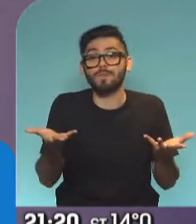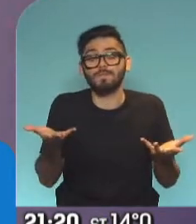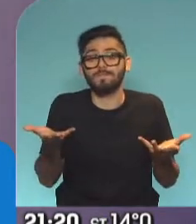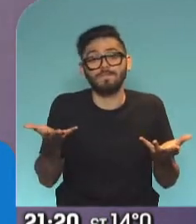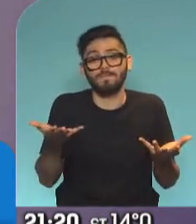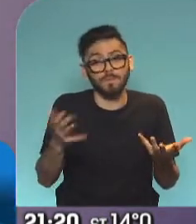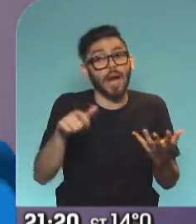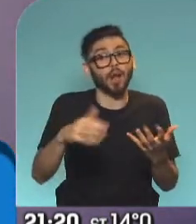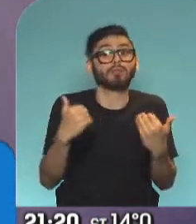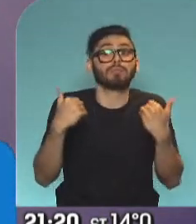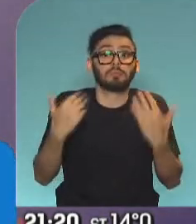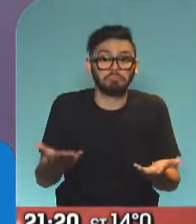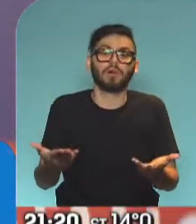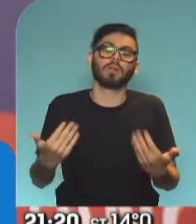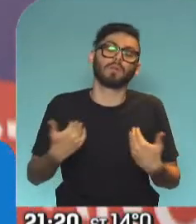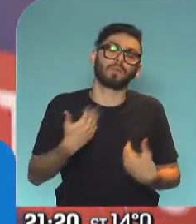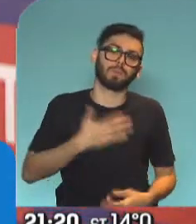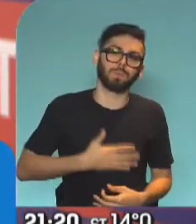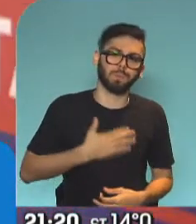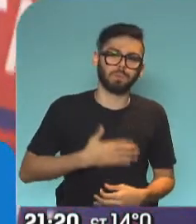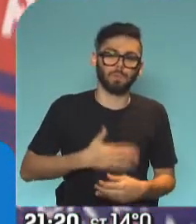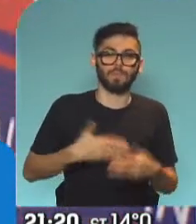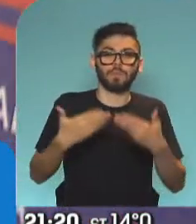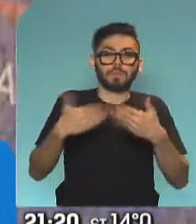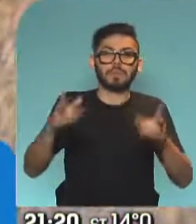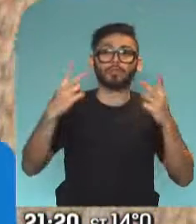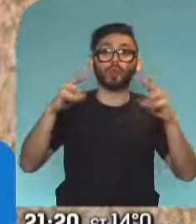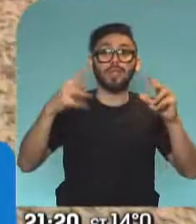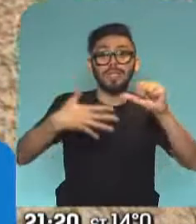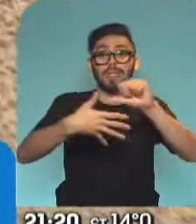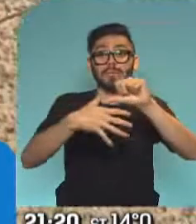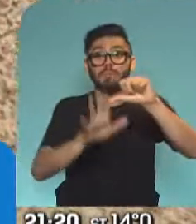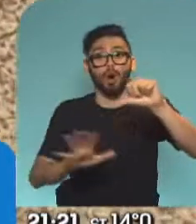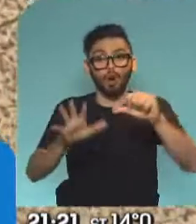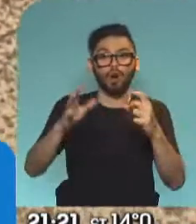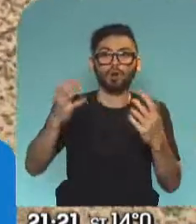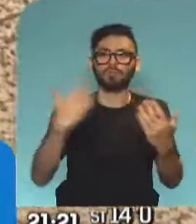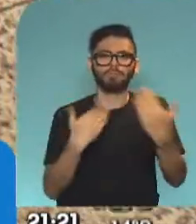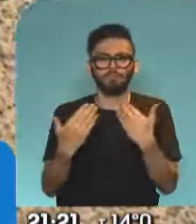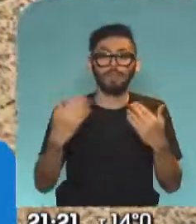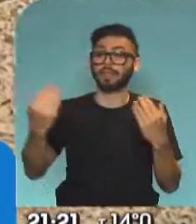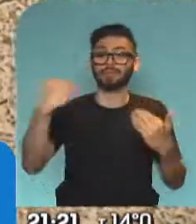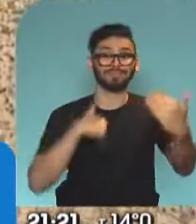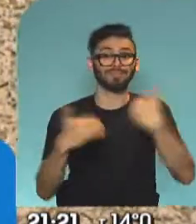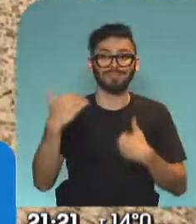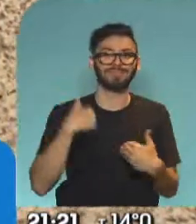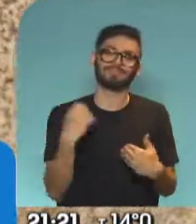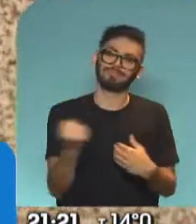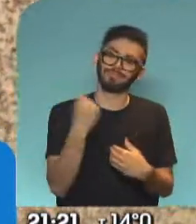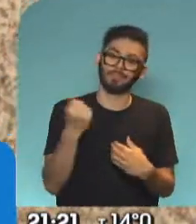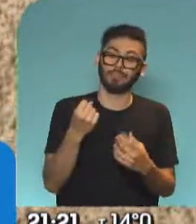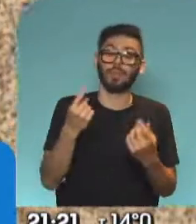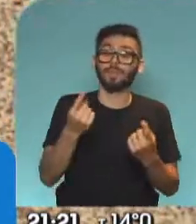conformes con esta posibilidad de abrir al turismo de Latinoamérica, y sabemos que todo esto depende de la